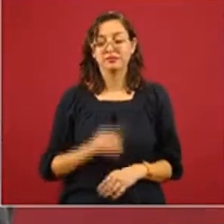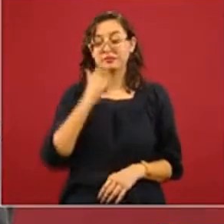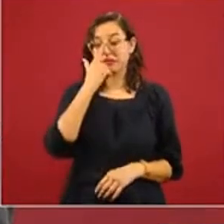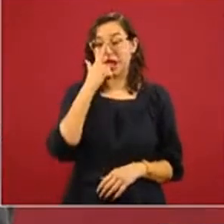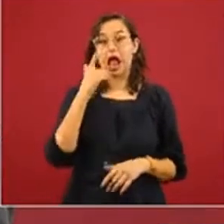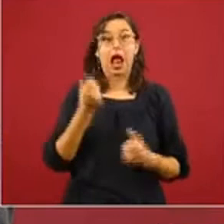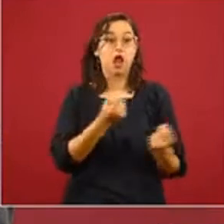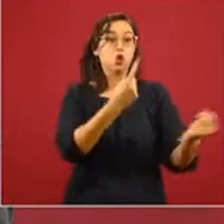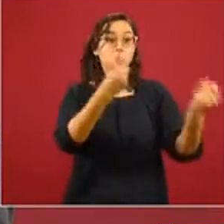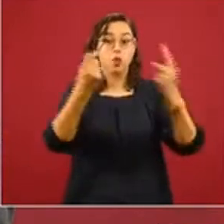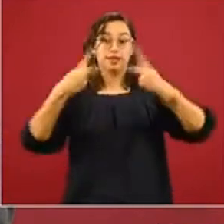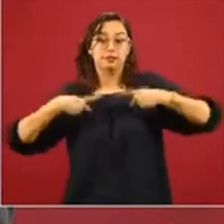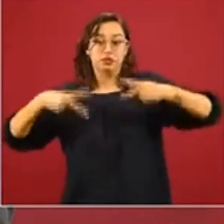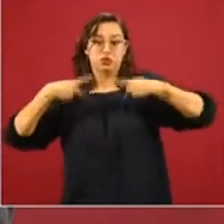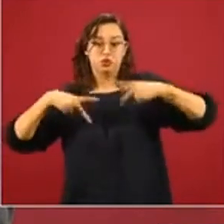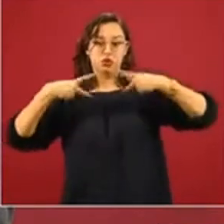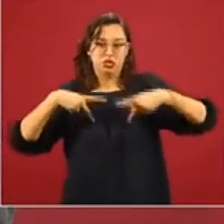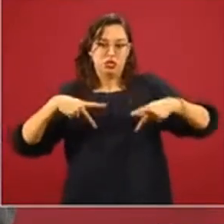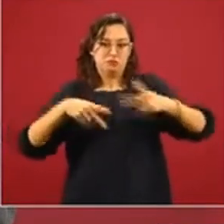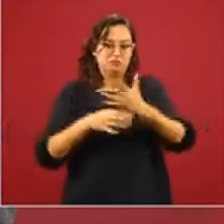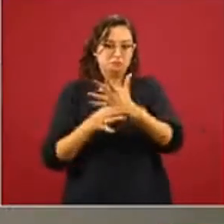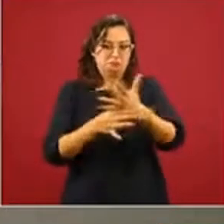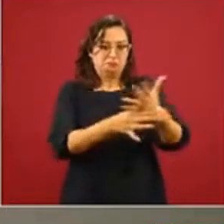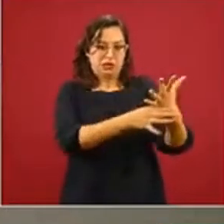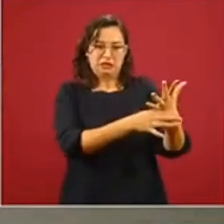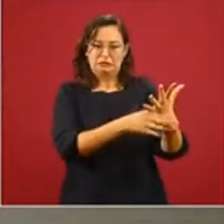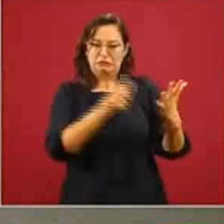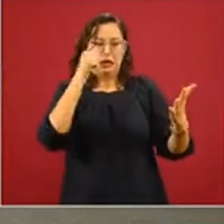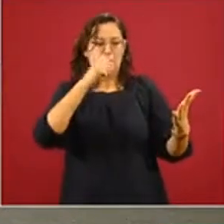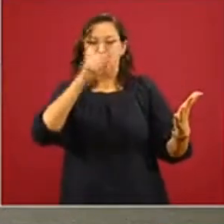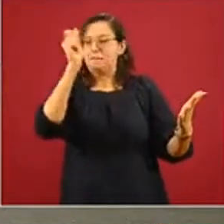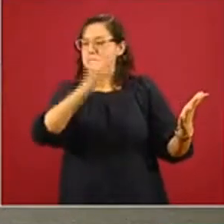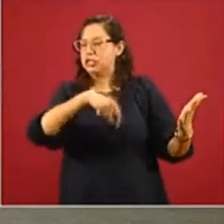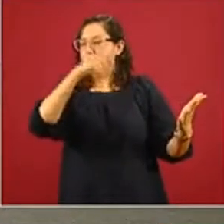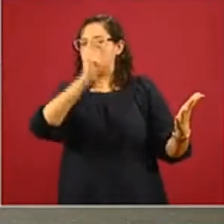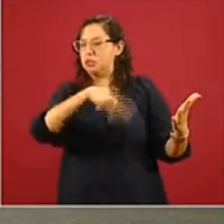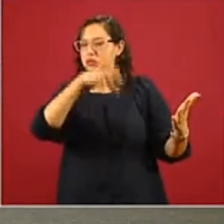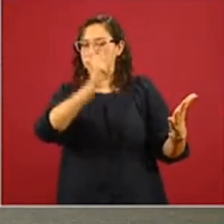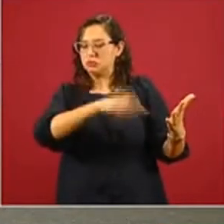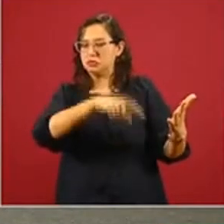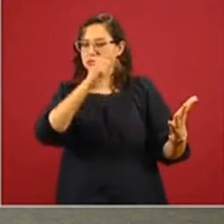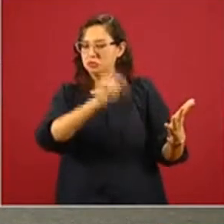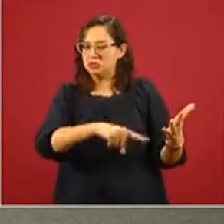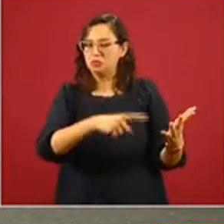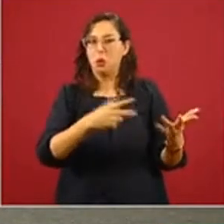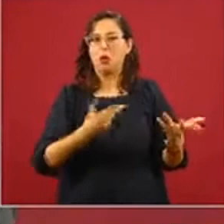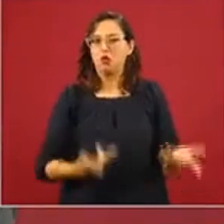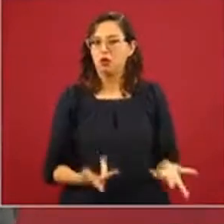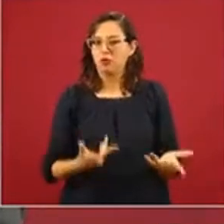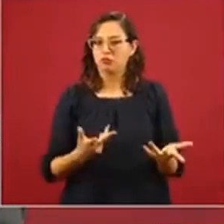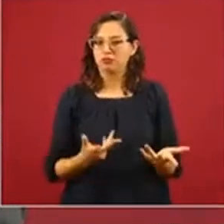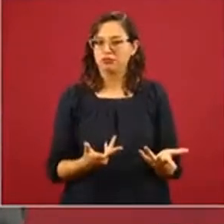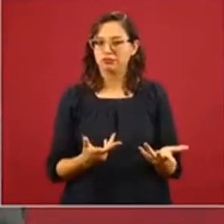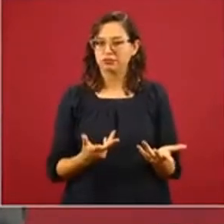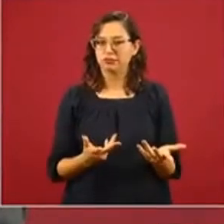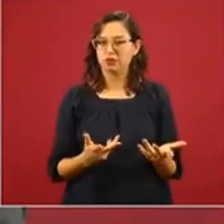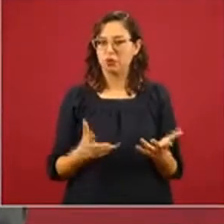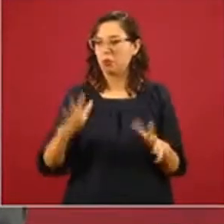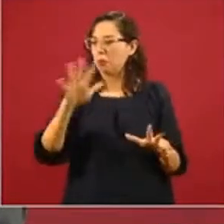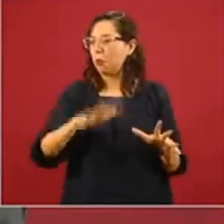de la sociedad, es interesante que han sido las mismas que siguen llevando un mensaje un poco paralelo a la